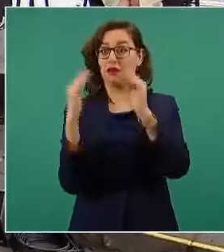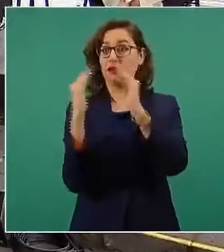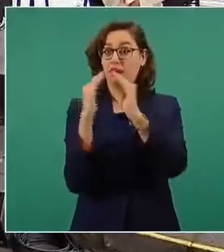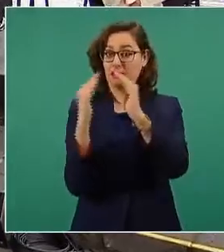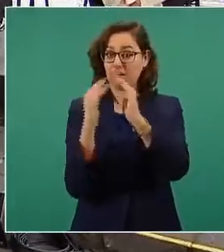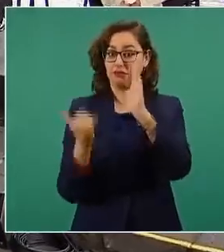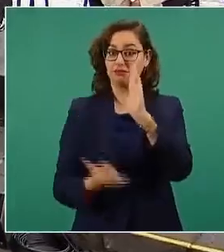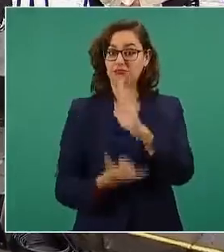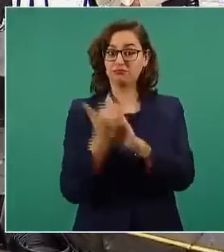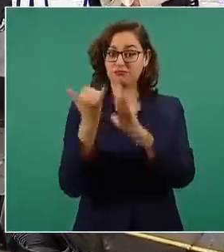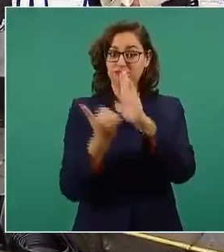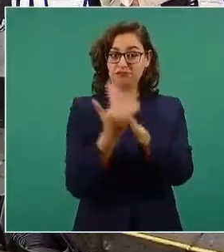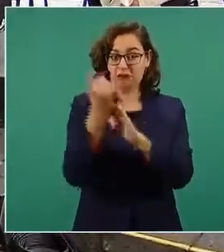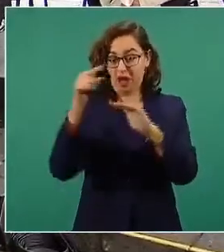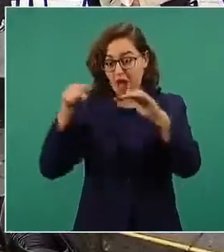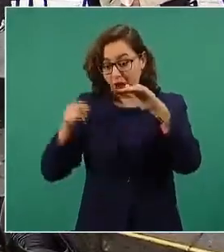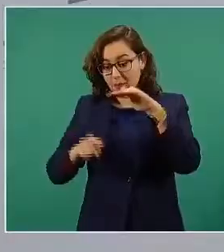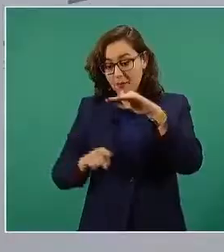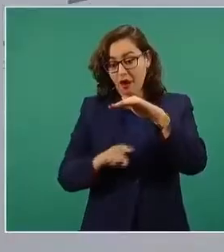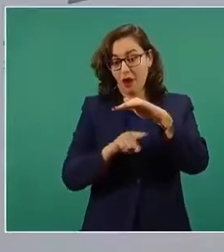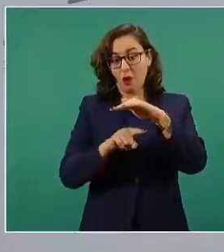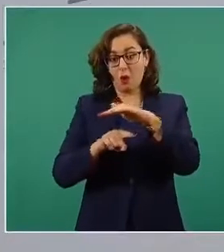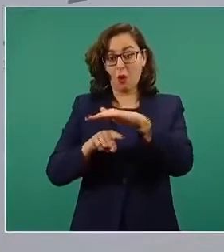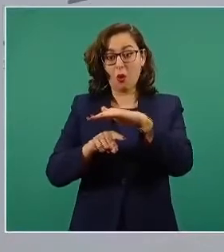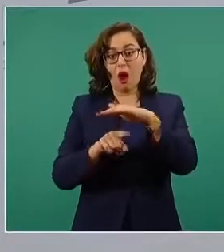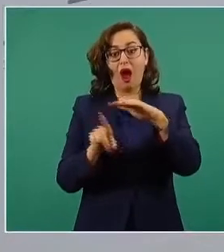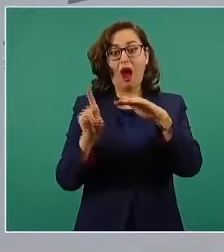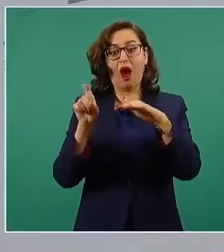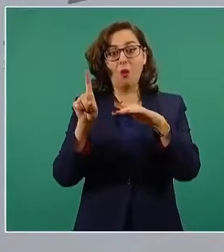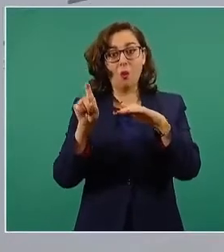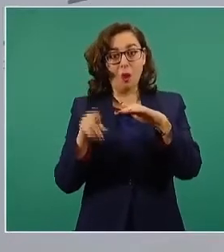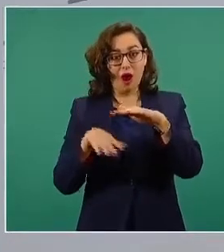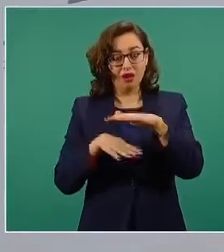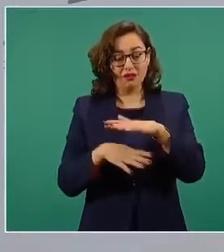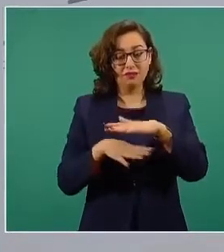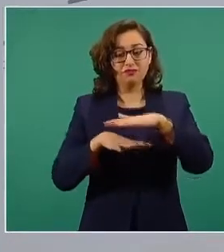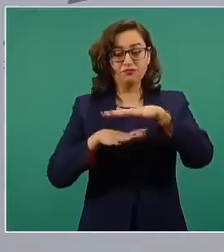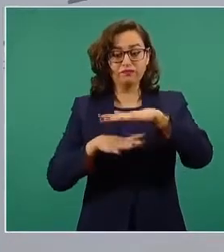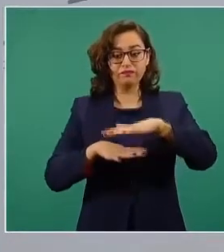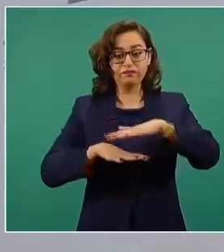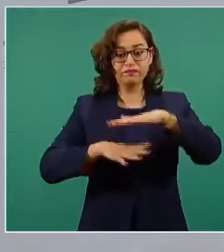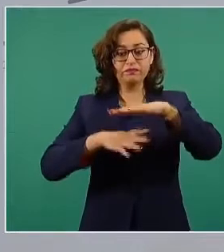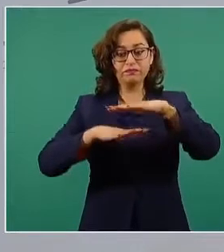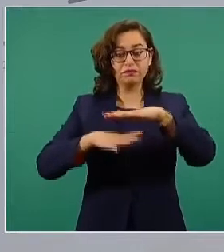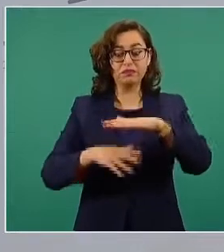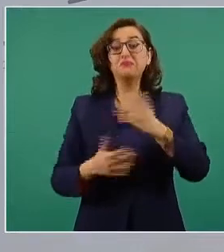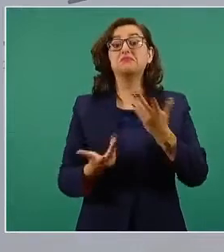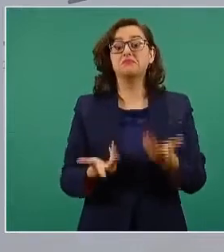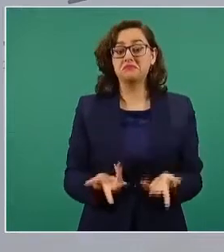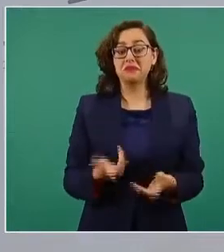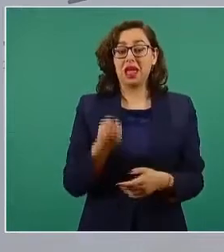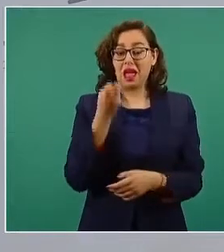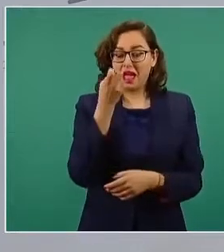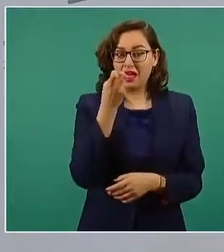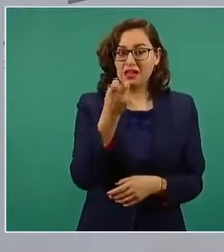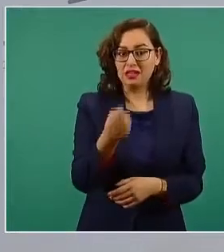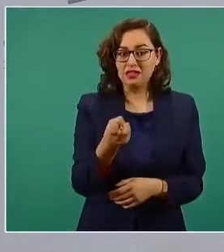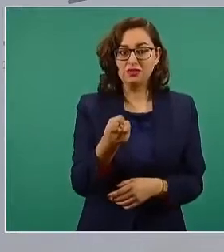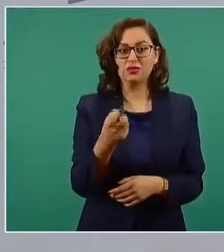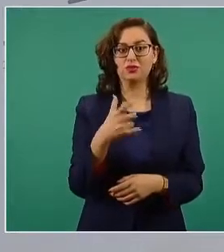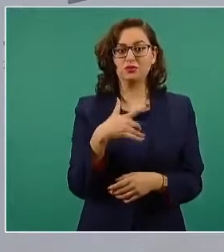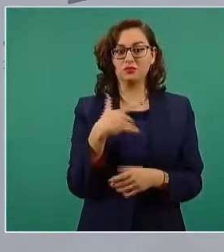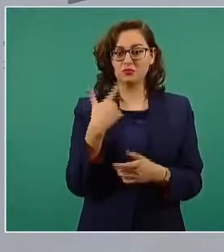esa gran ciudad, la percepción de espacio difiere profundamente de la